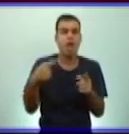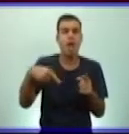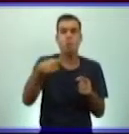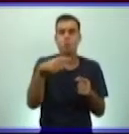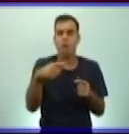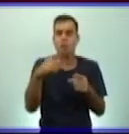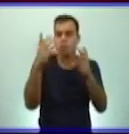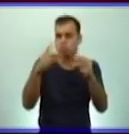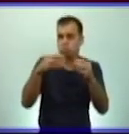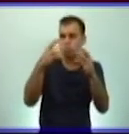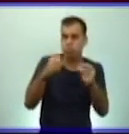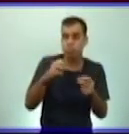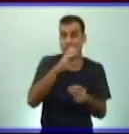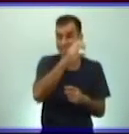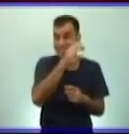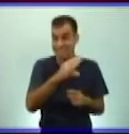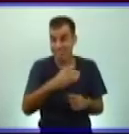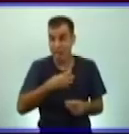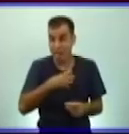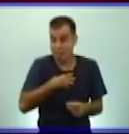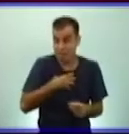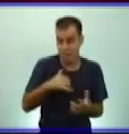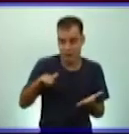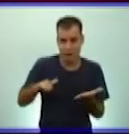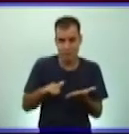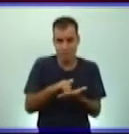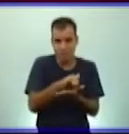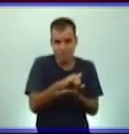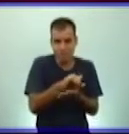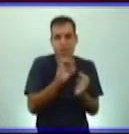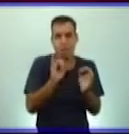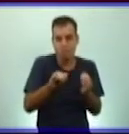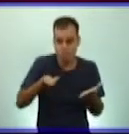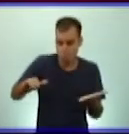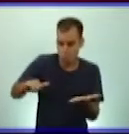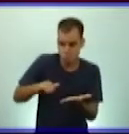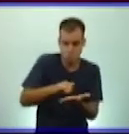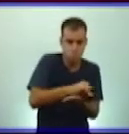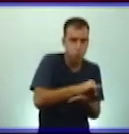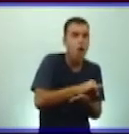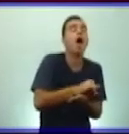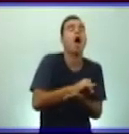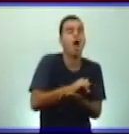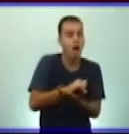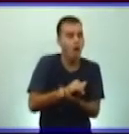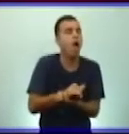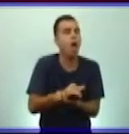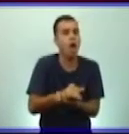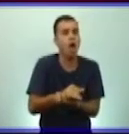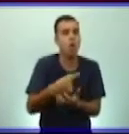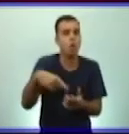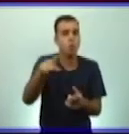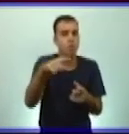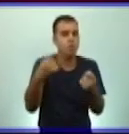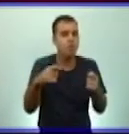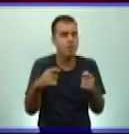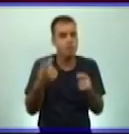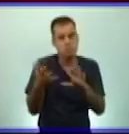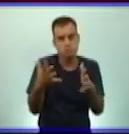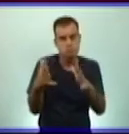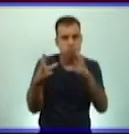que alcanzaba, que tenía el avión cuando se movía por la pista. En este caso, les debía haber dado un